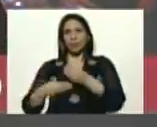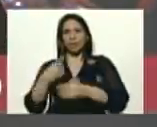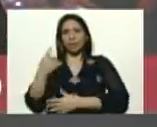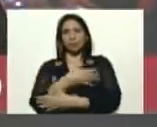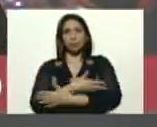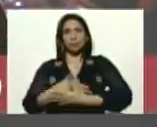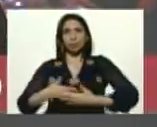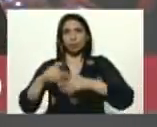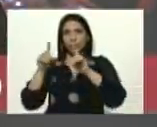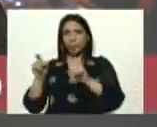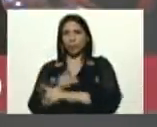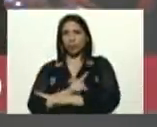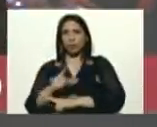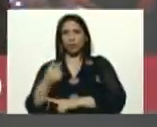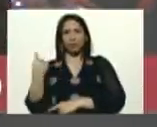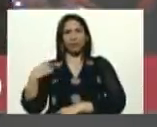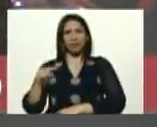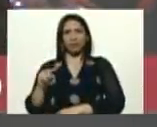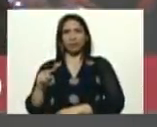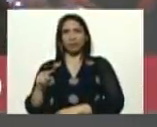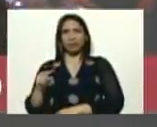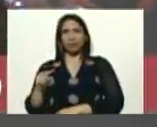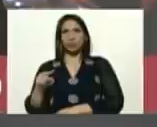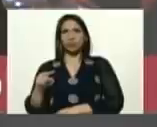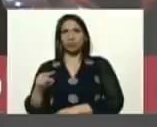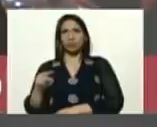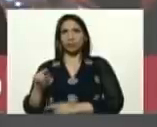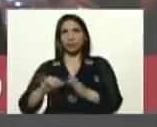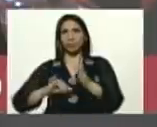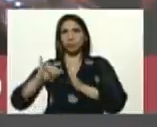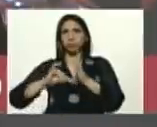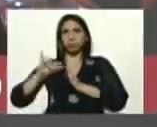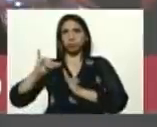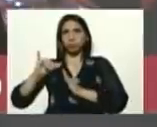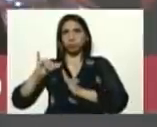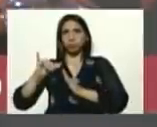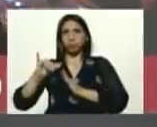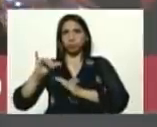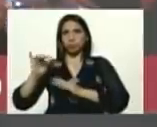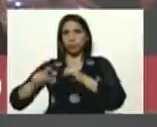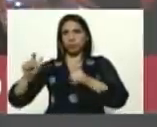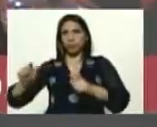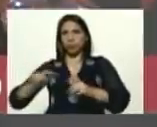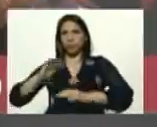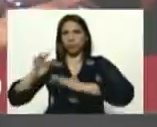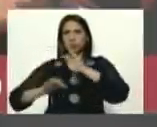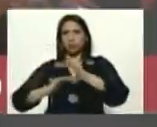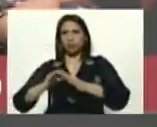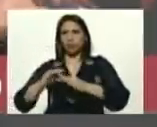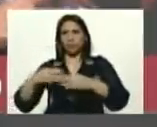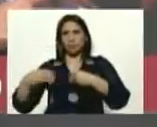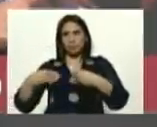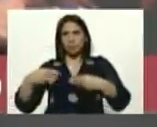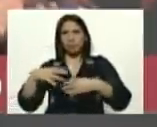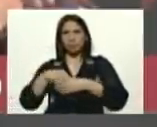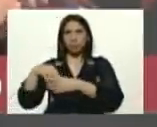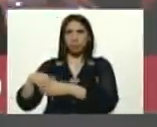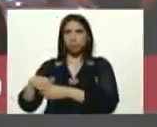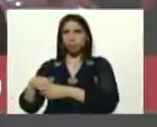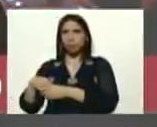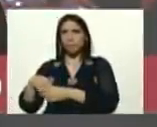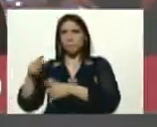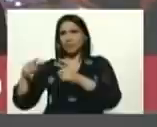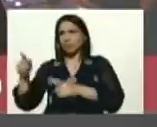pruebas rápidas, se está teniendo un repunte en los casos comunitarios? ¿Se está flexibilizando la cuarentena? ¿La gente no le está prestando